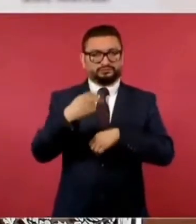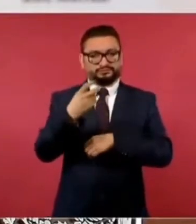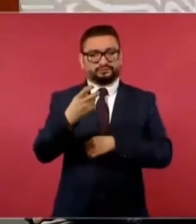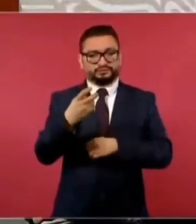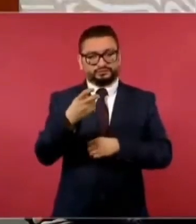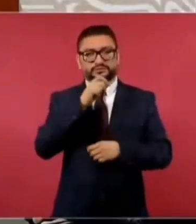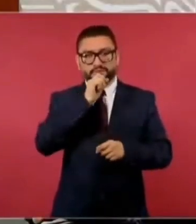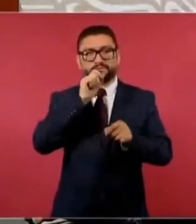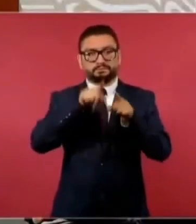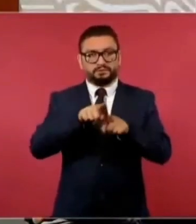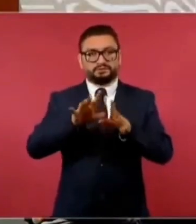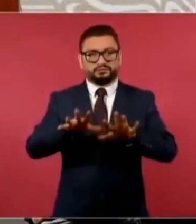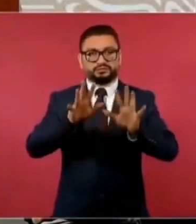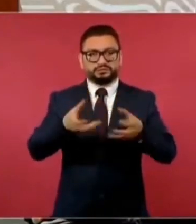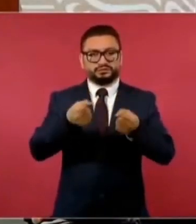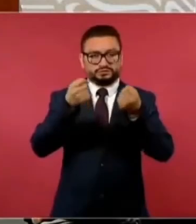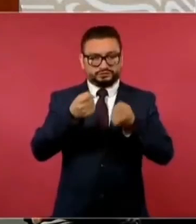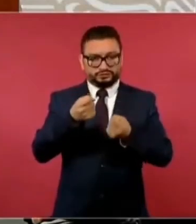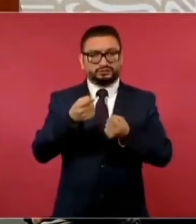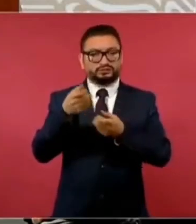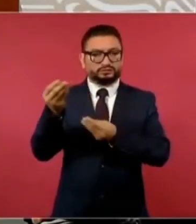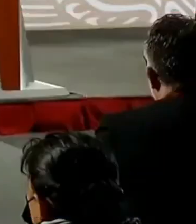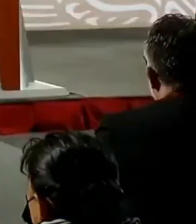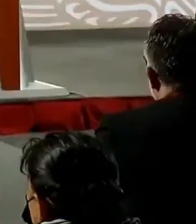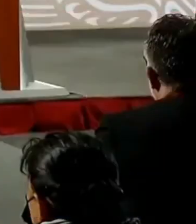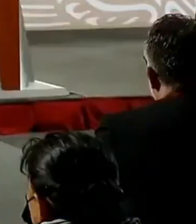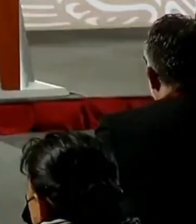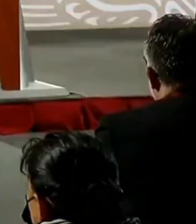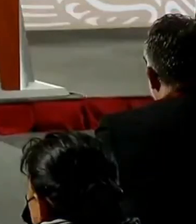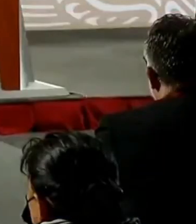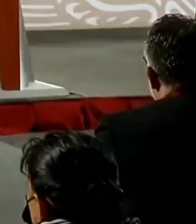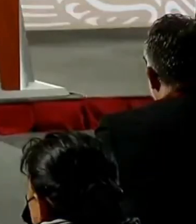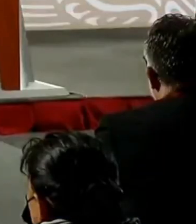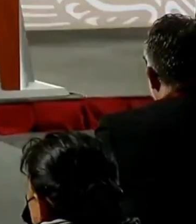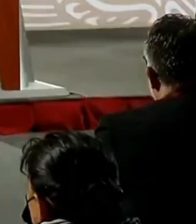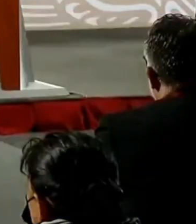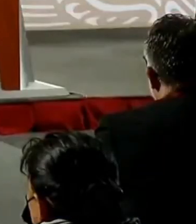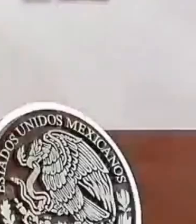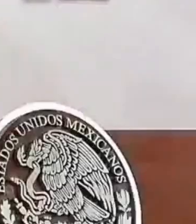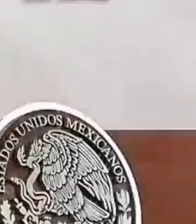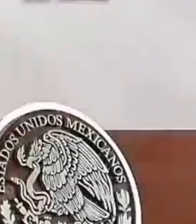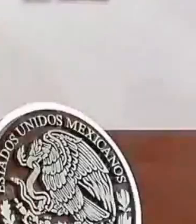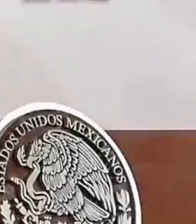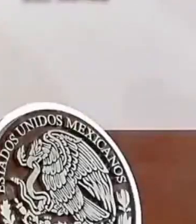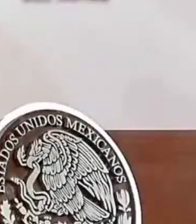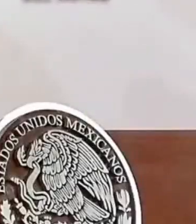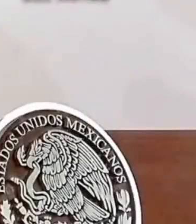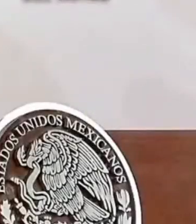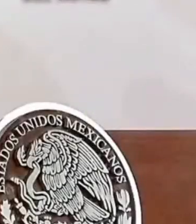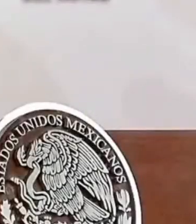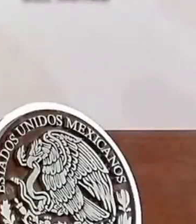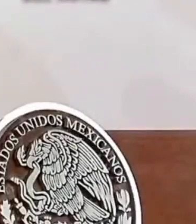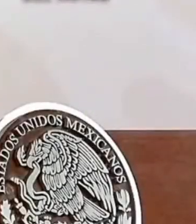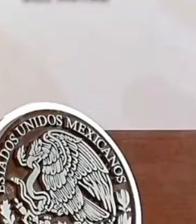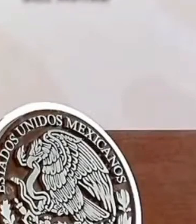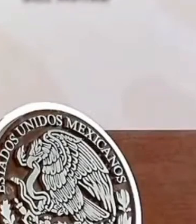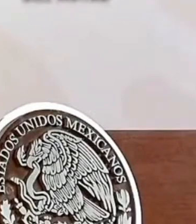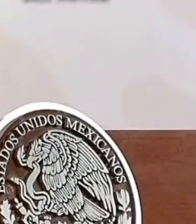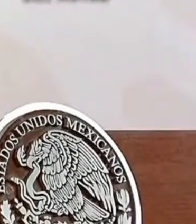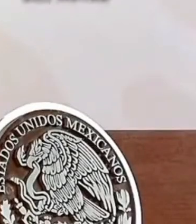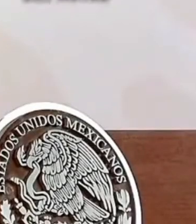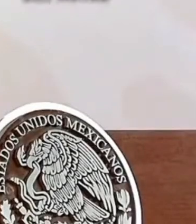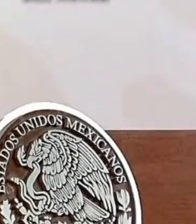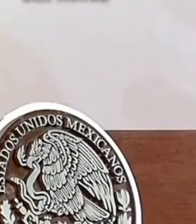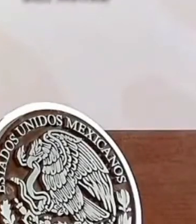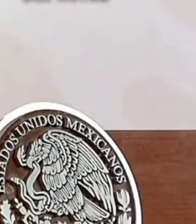que también están siendo entregados a la tesorería de la Federación. De las 19